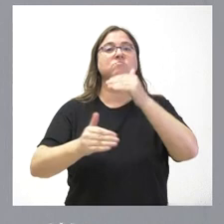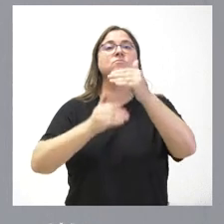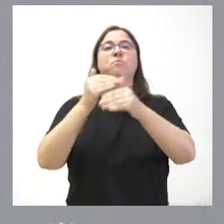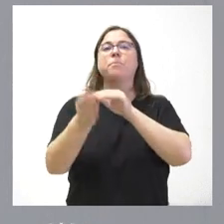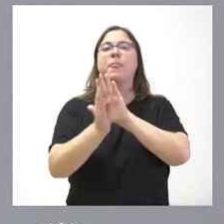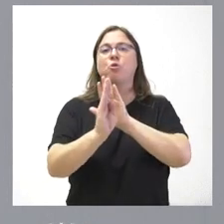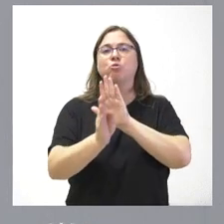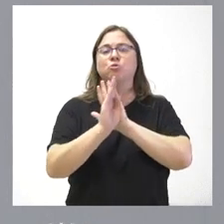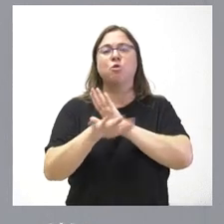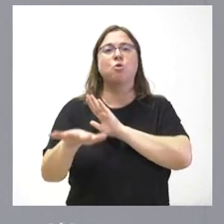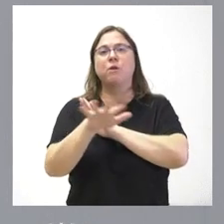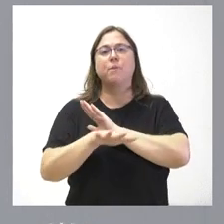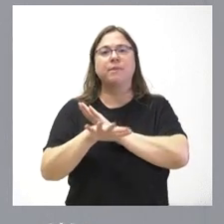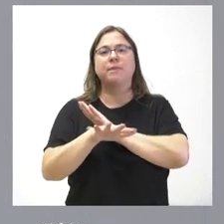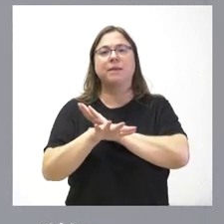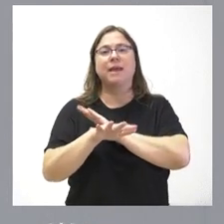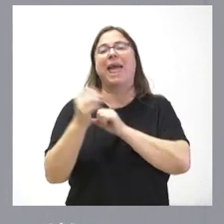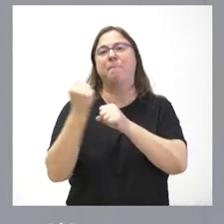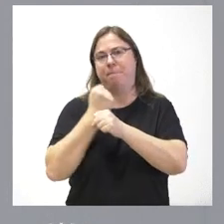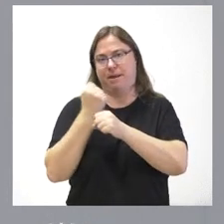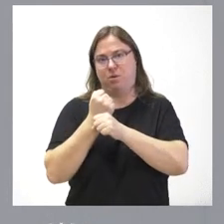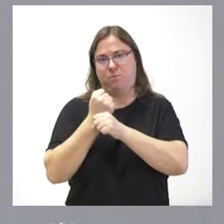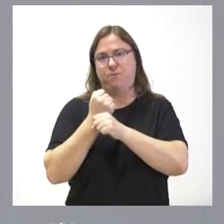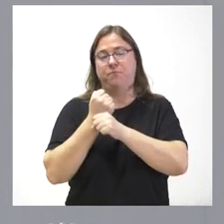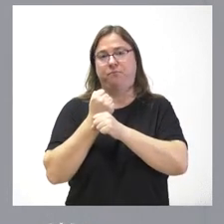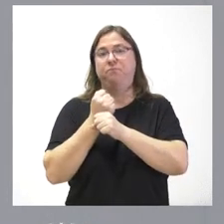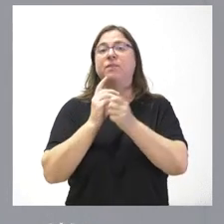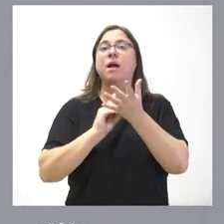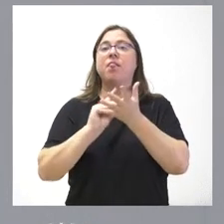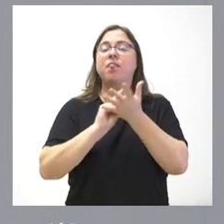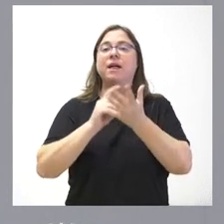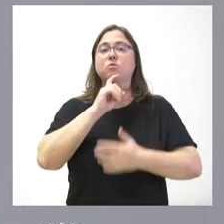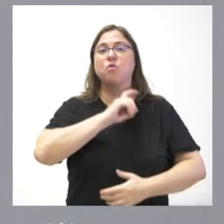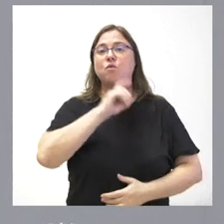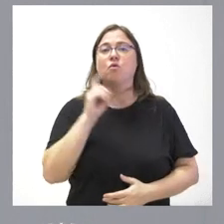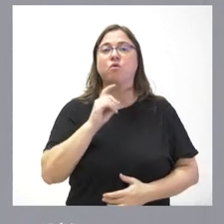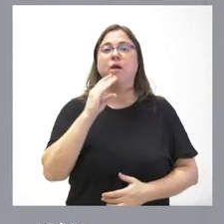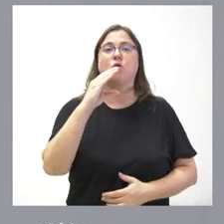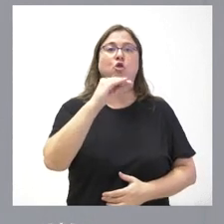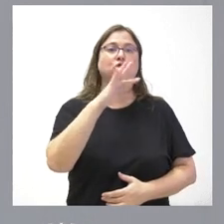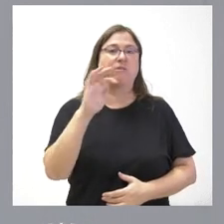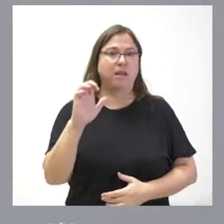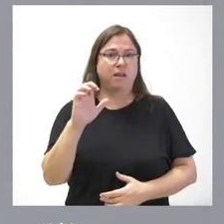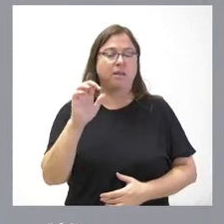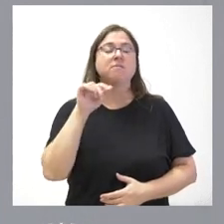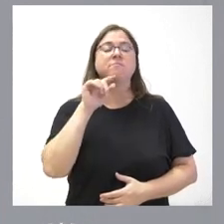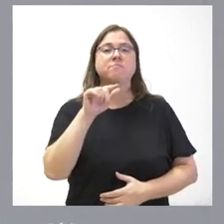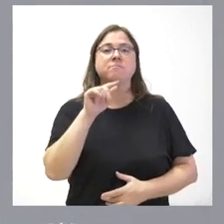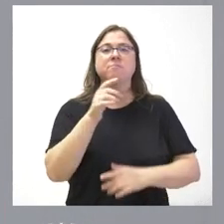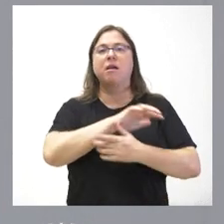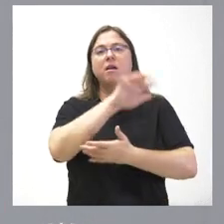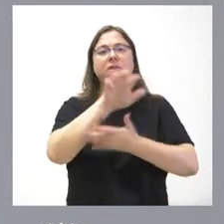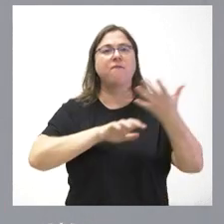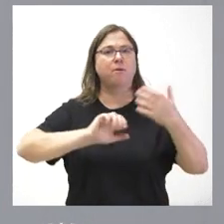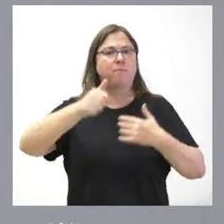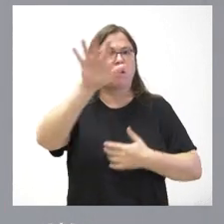continúa en el mundo del empleo según los datos de la fundación cotec que ha presentado un informe nacional